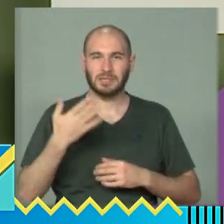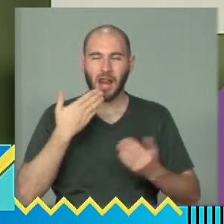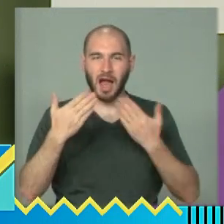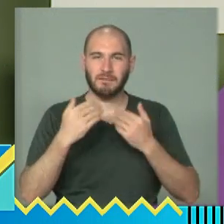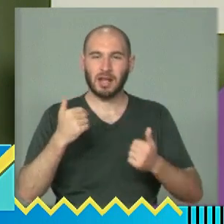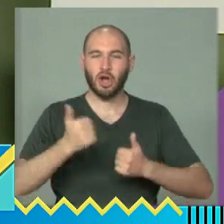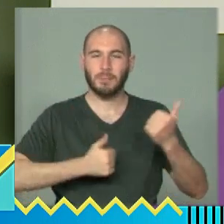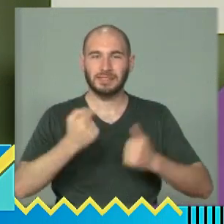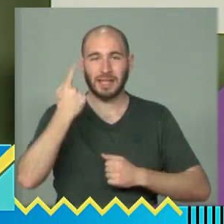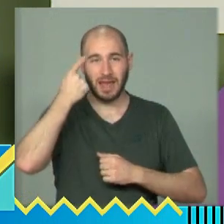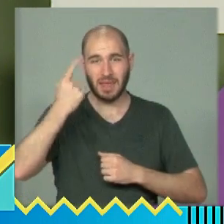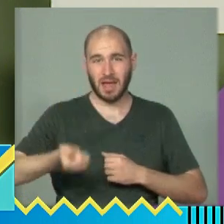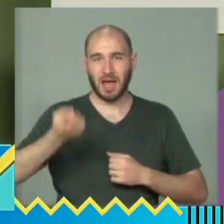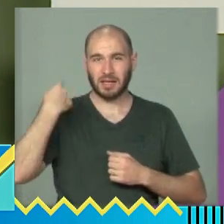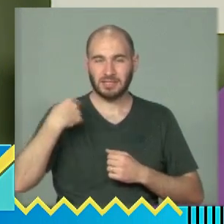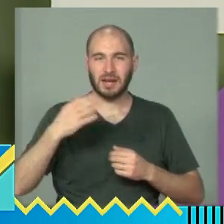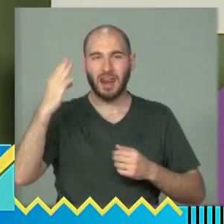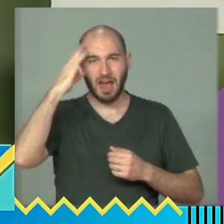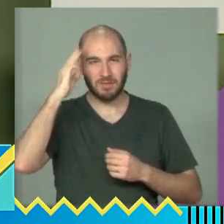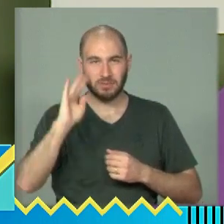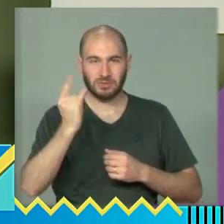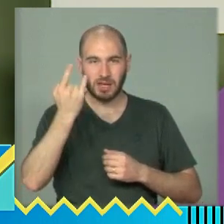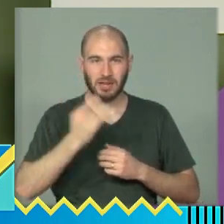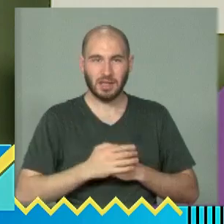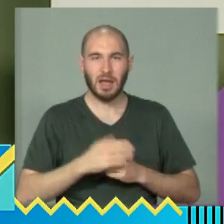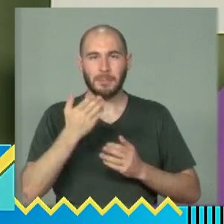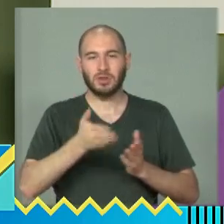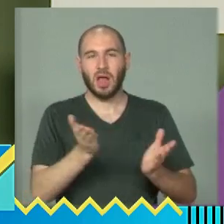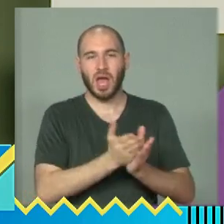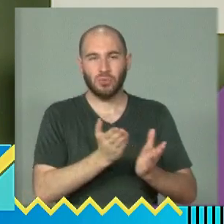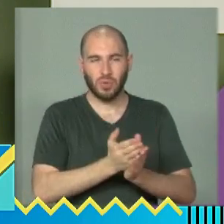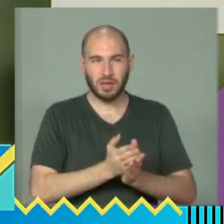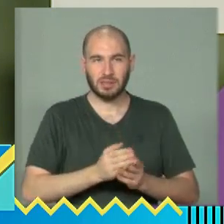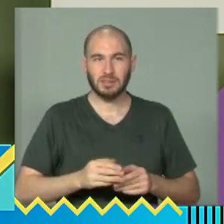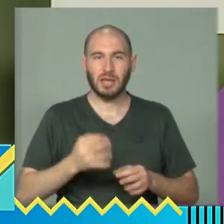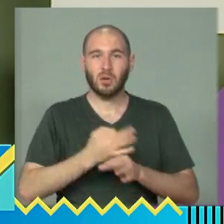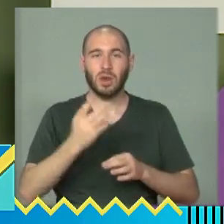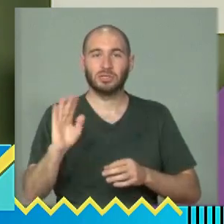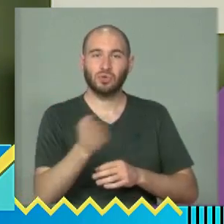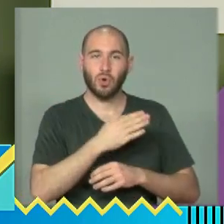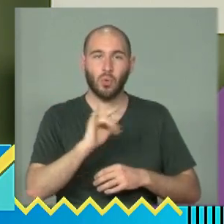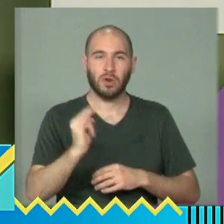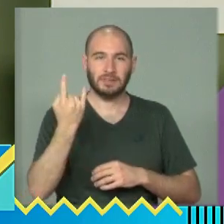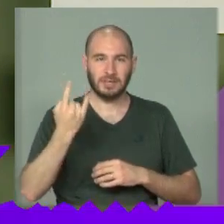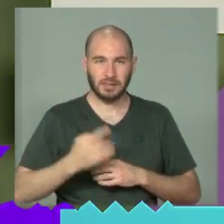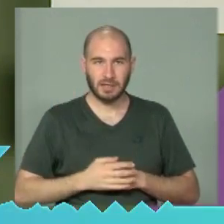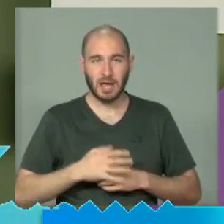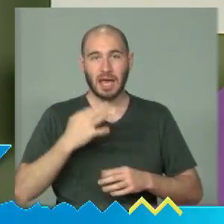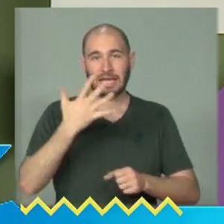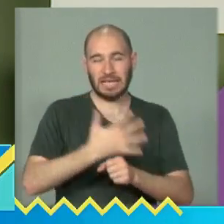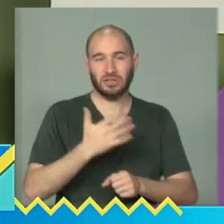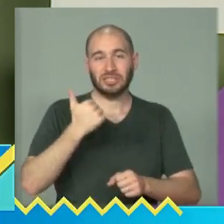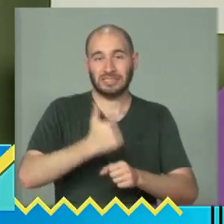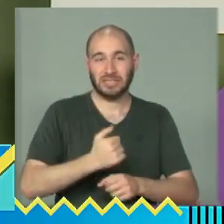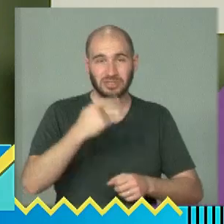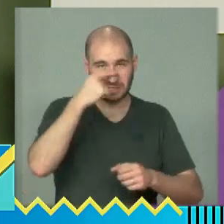de esta maratón de ideas que se hizo ayer en la nave universitaria con estudiantes y docentes de todos los colegios de la universidad, de quinto, sexto y